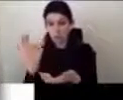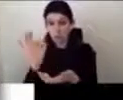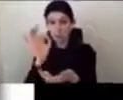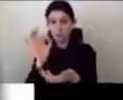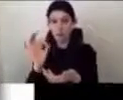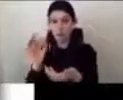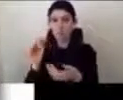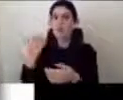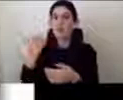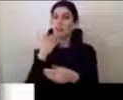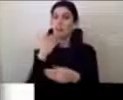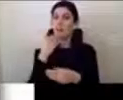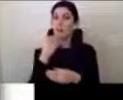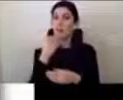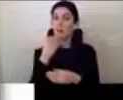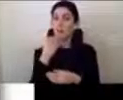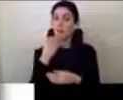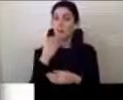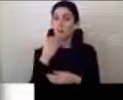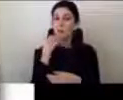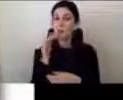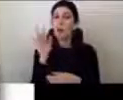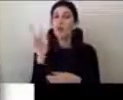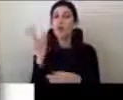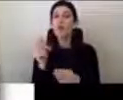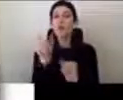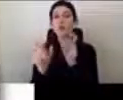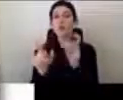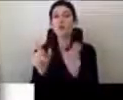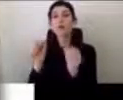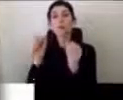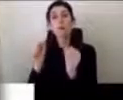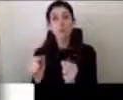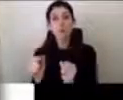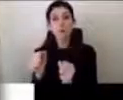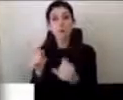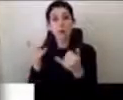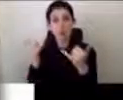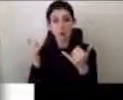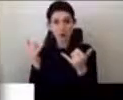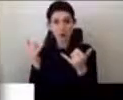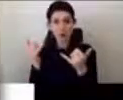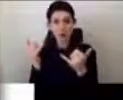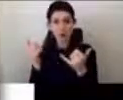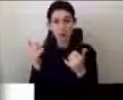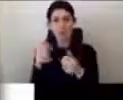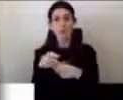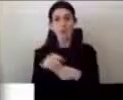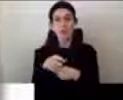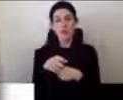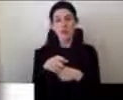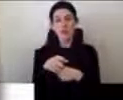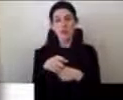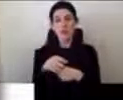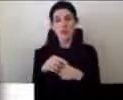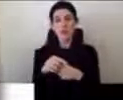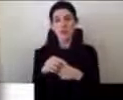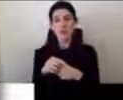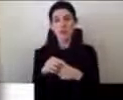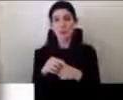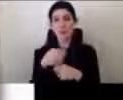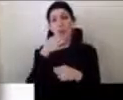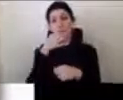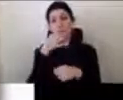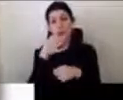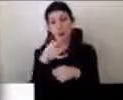También va a presentar el rango de la cantidad de jugadores para los cuales ese juego fue creado. Va a estar